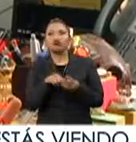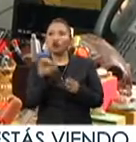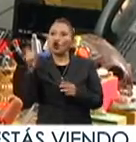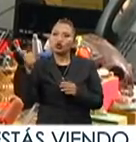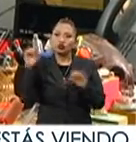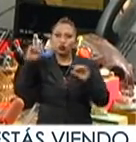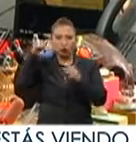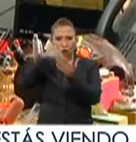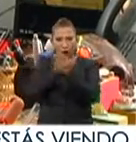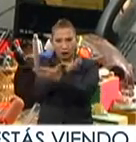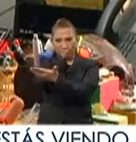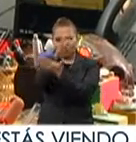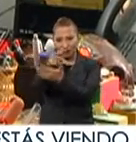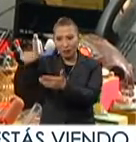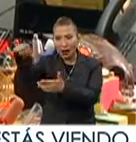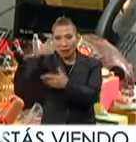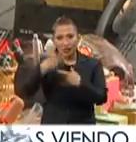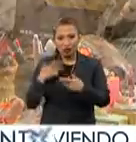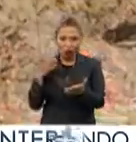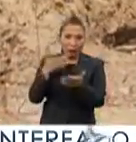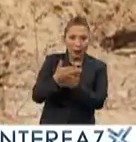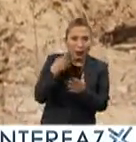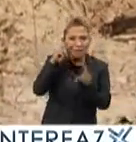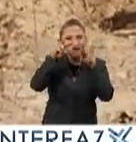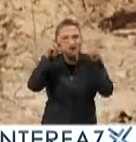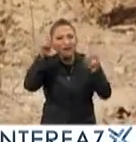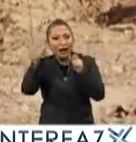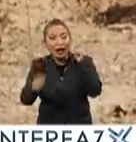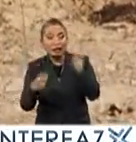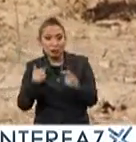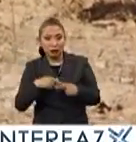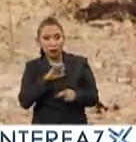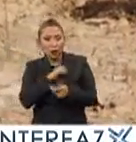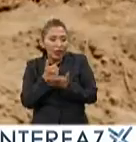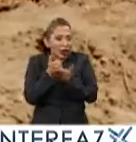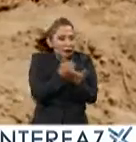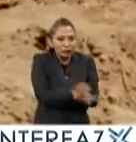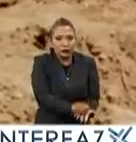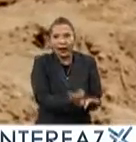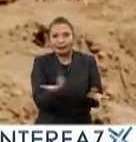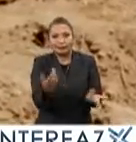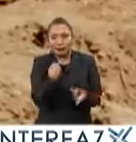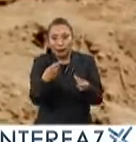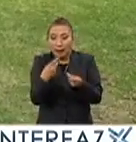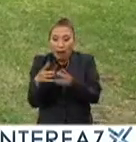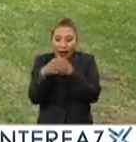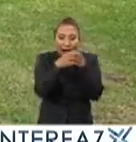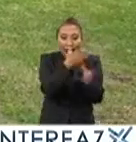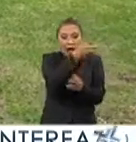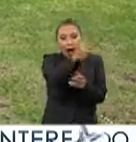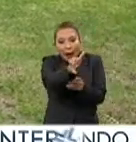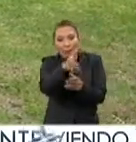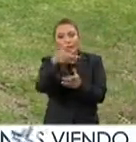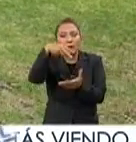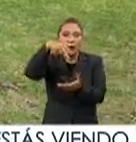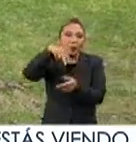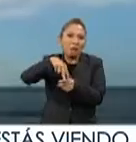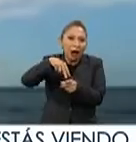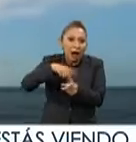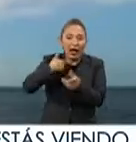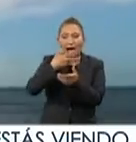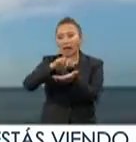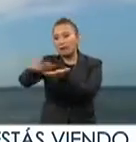eventos para que la sociedad participe y entonces la gente puede organizar pues salidas al campo, a los parques, a